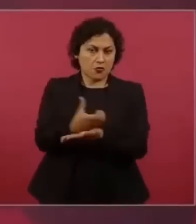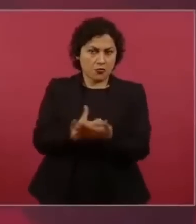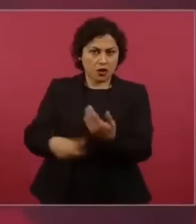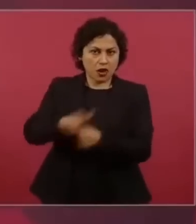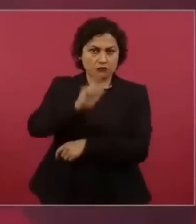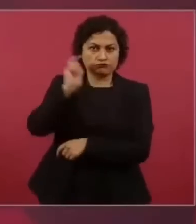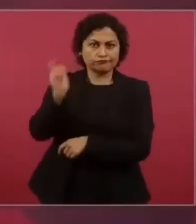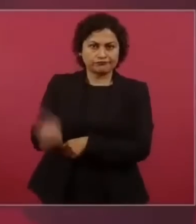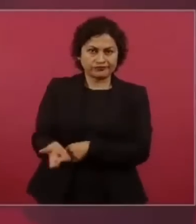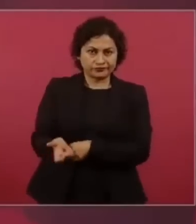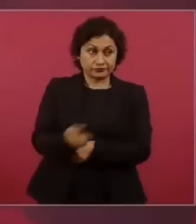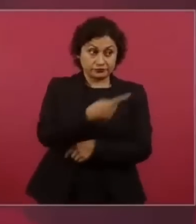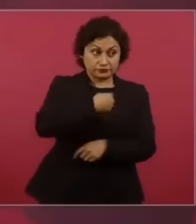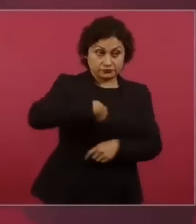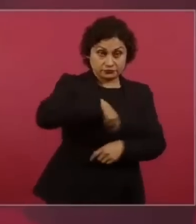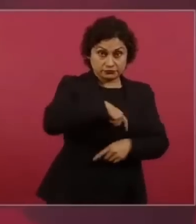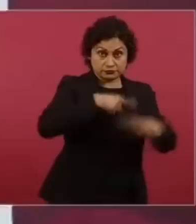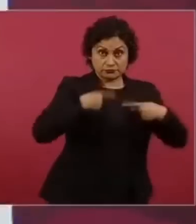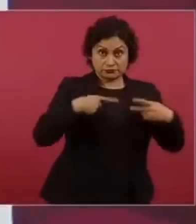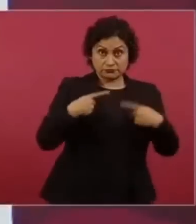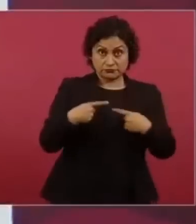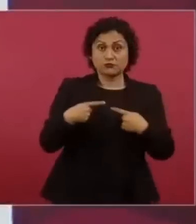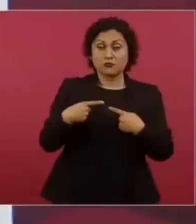Entonces, todo eso,